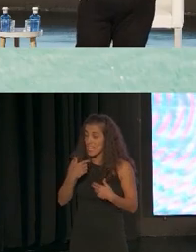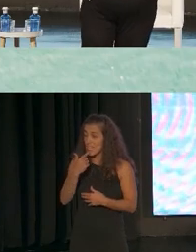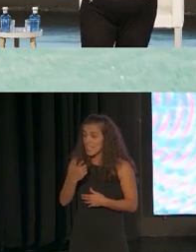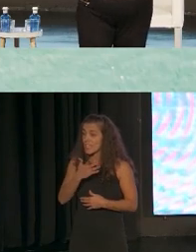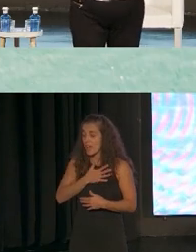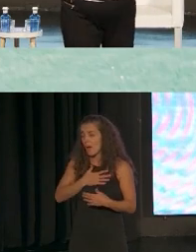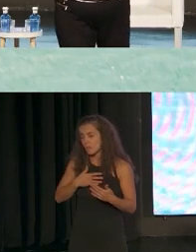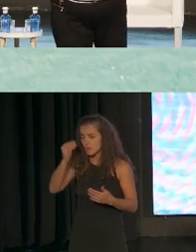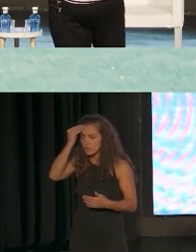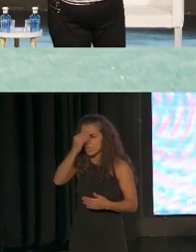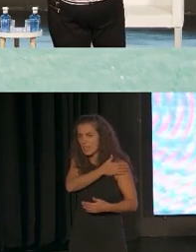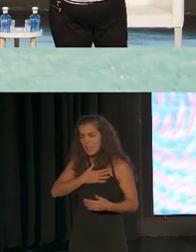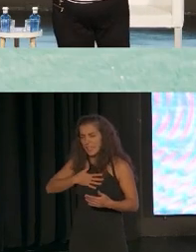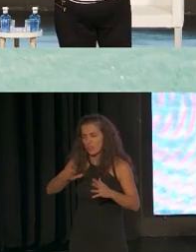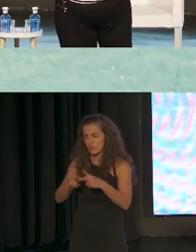la